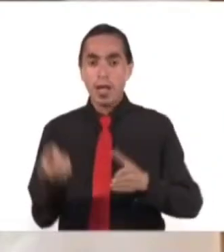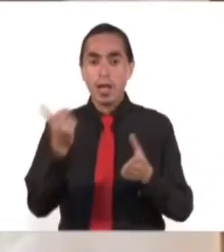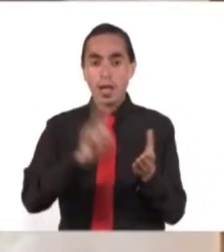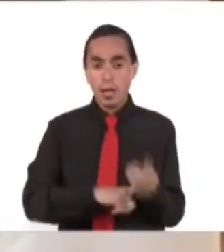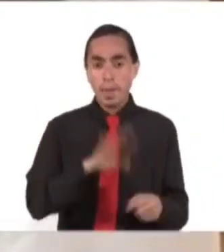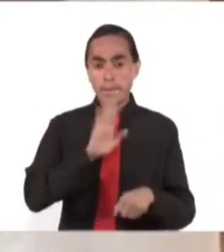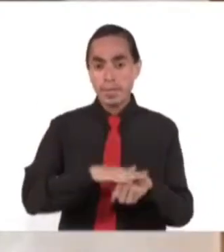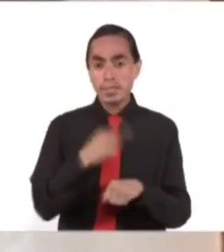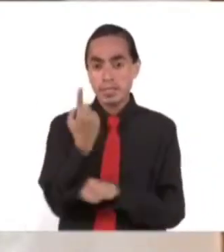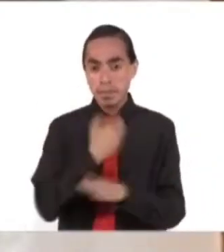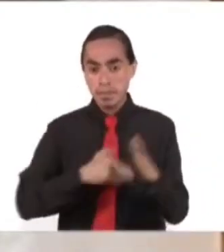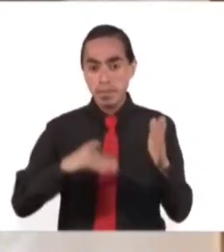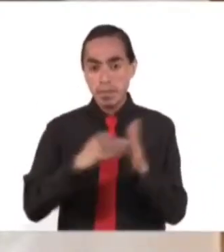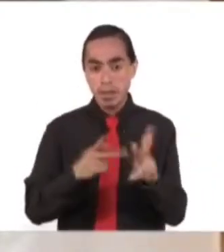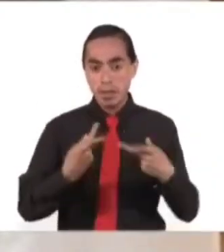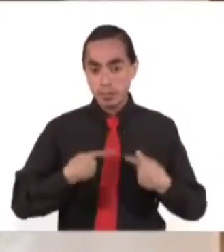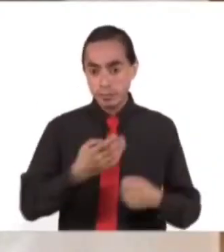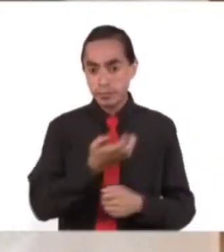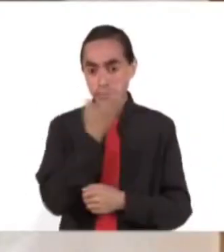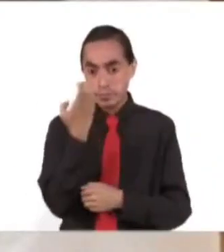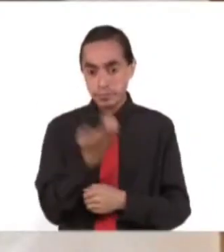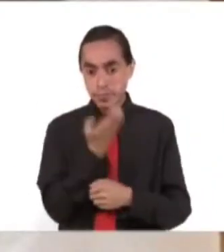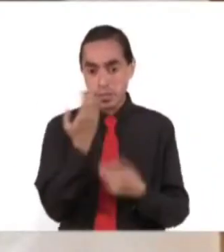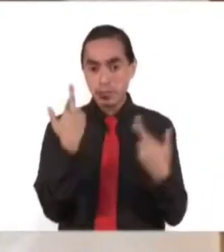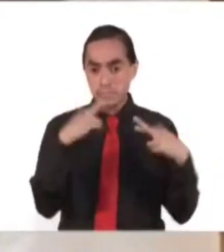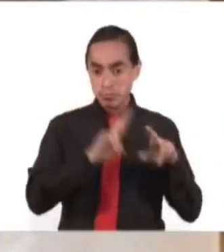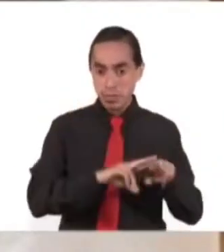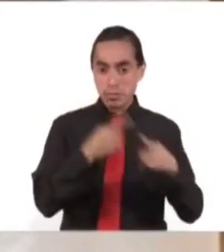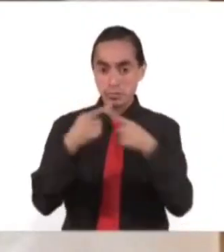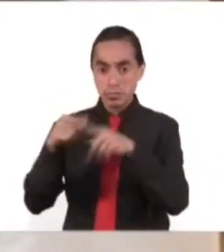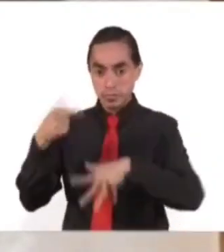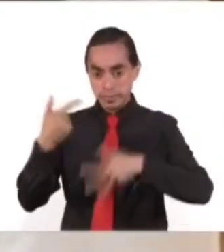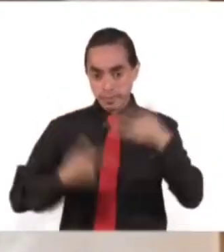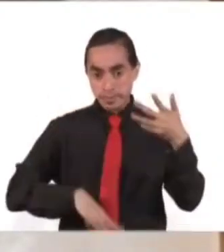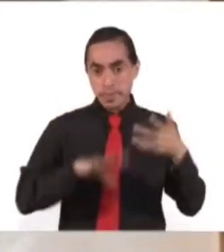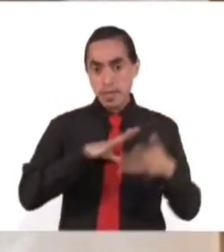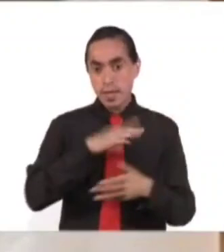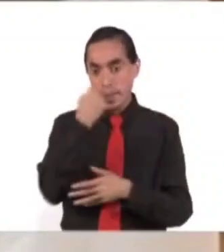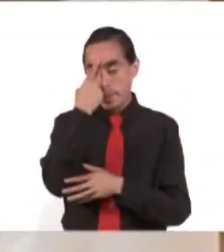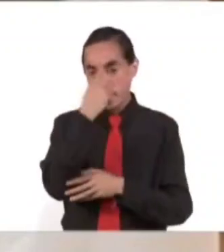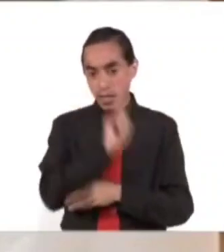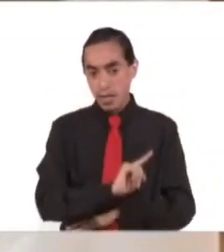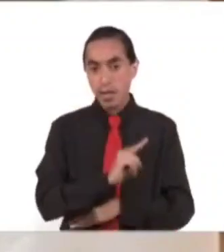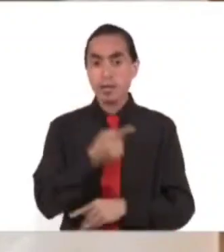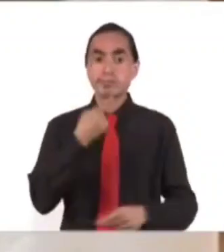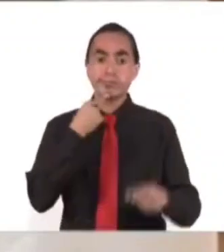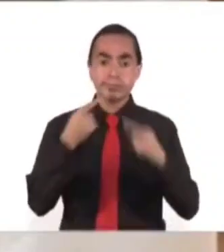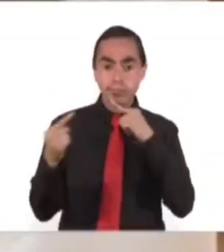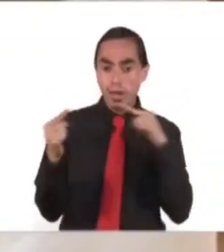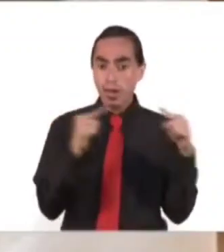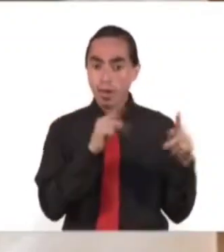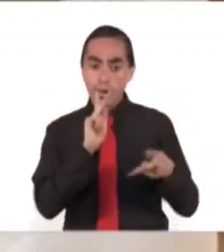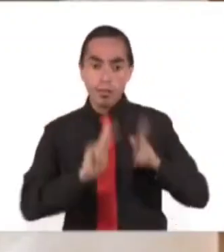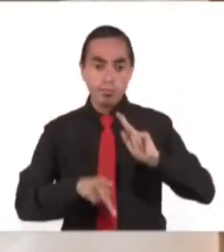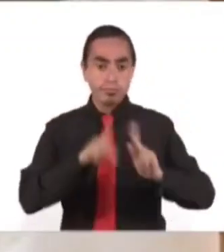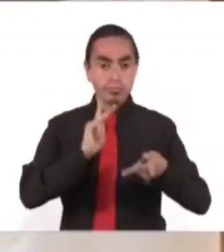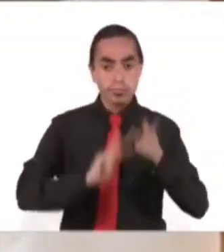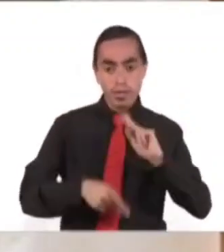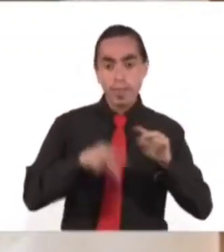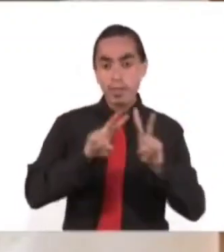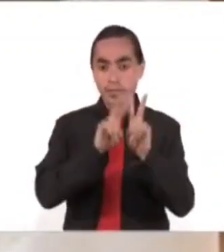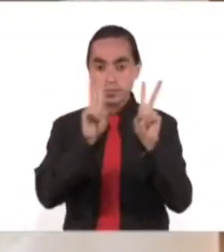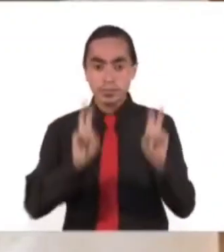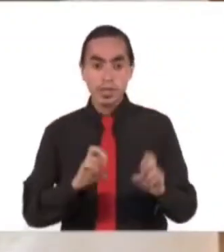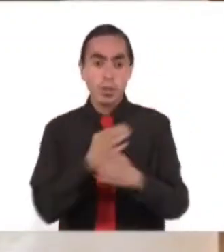e investigadores del país con la finalidad de generar diálogos fructíferos en torno a la educación,